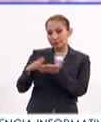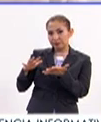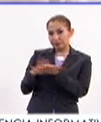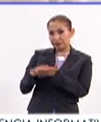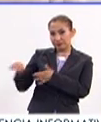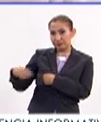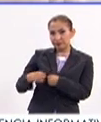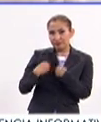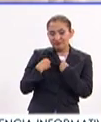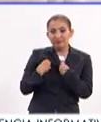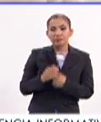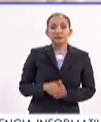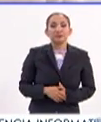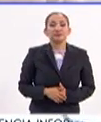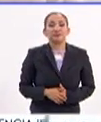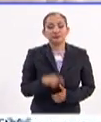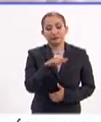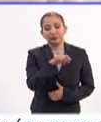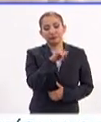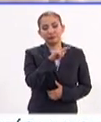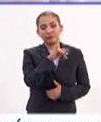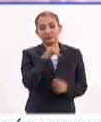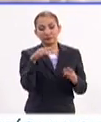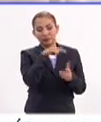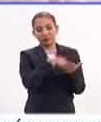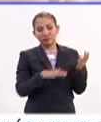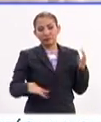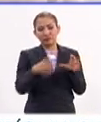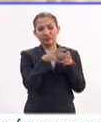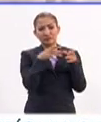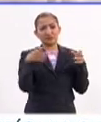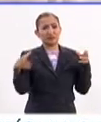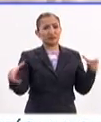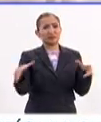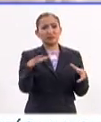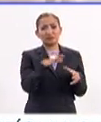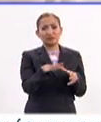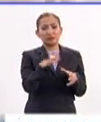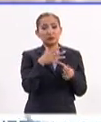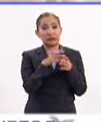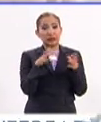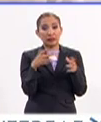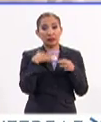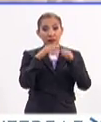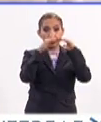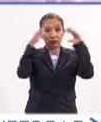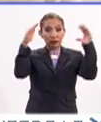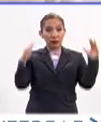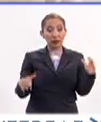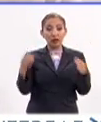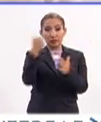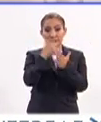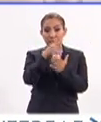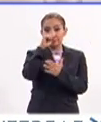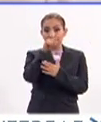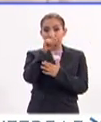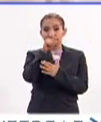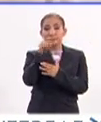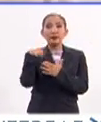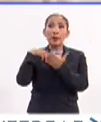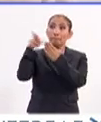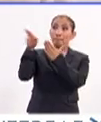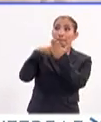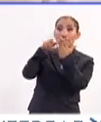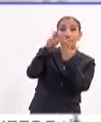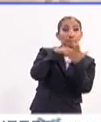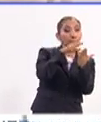convento. El santuario de la Virgen de Guadalupe es uno de los más grandes en su atrio, es el más grande que se encuentra en el sur de Jalisco, y lo que es la